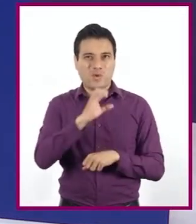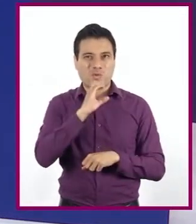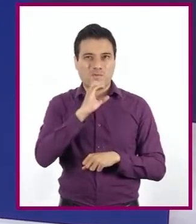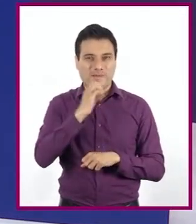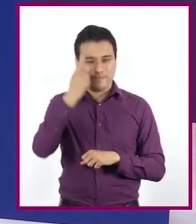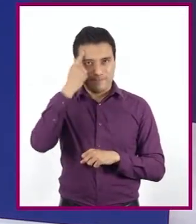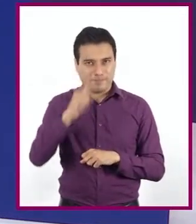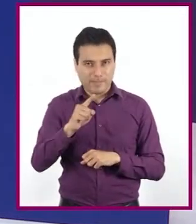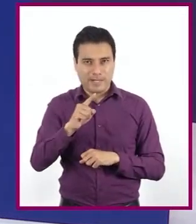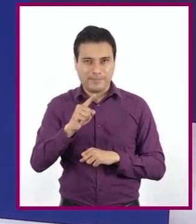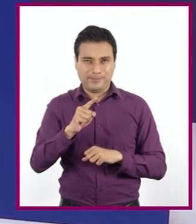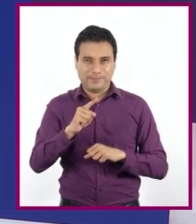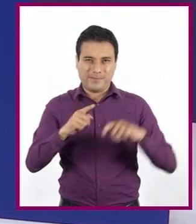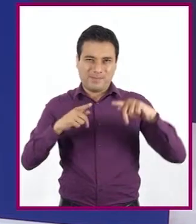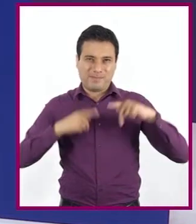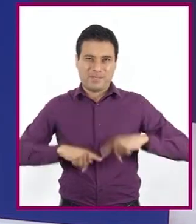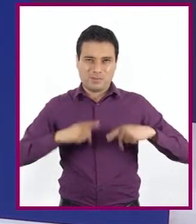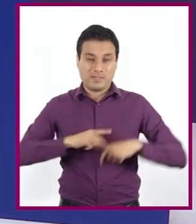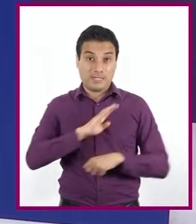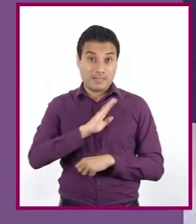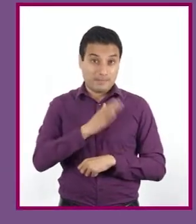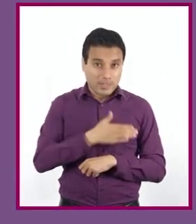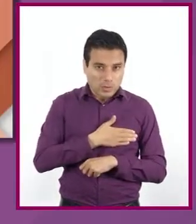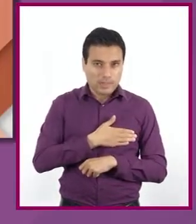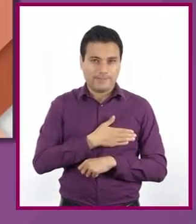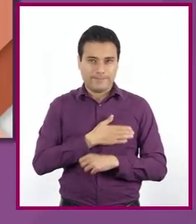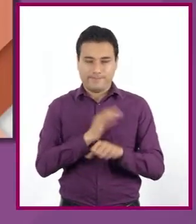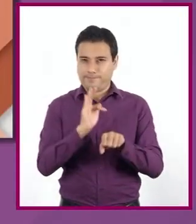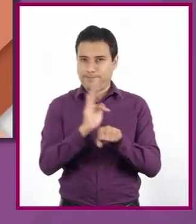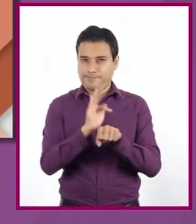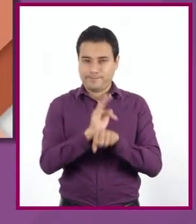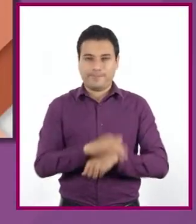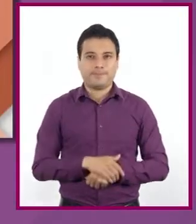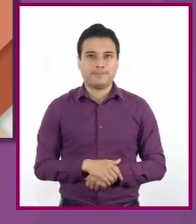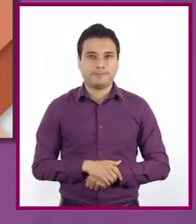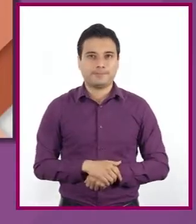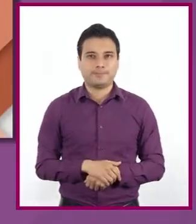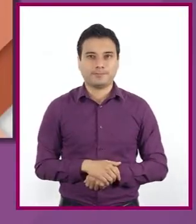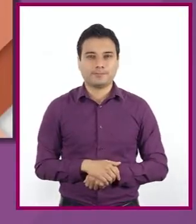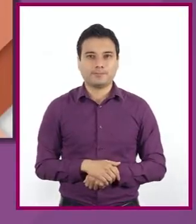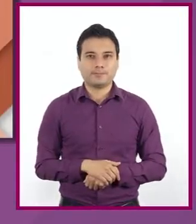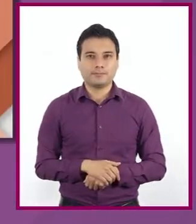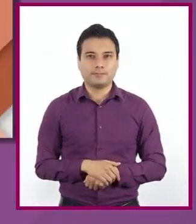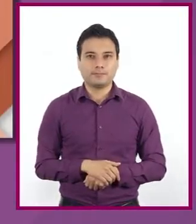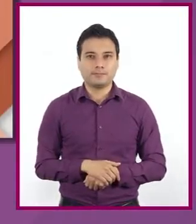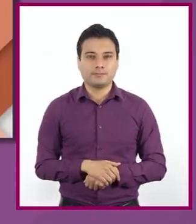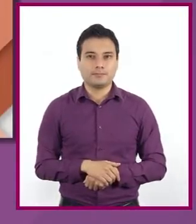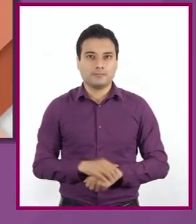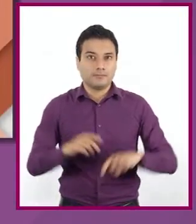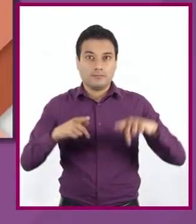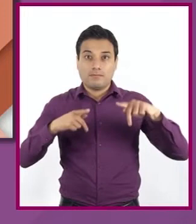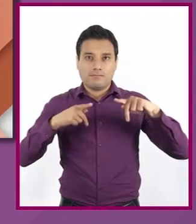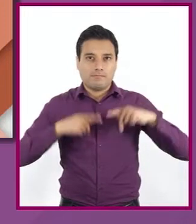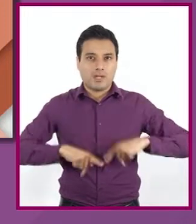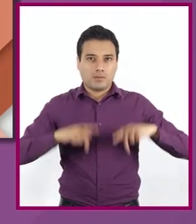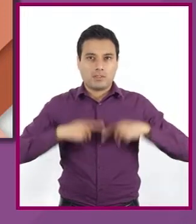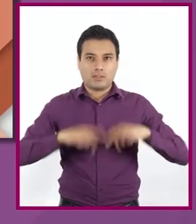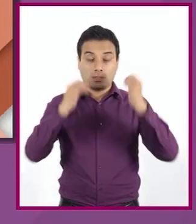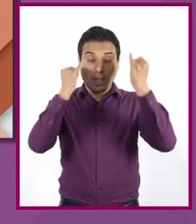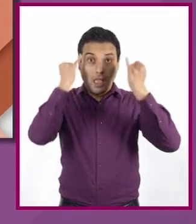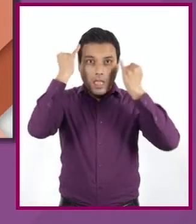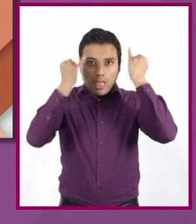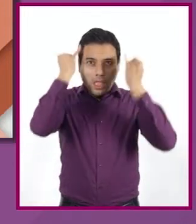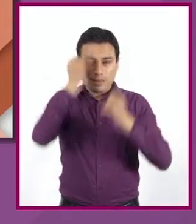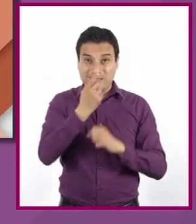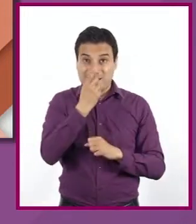a los súbditos españoles y a los intereses reales. La gente crédula y supersticiosa afirmaba